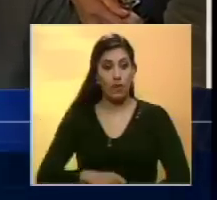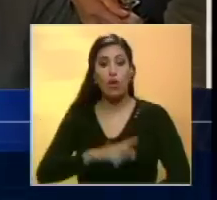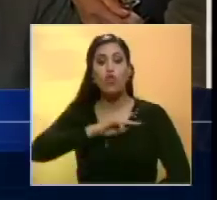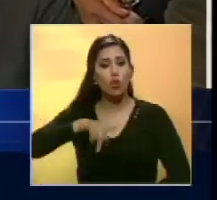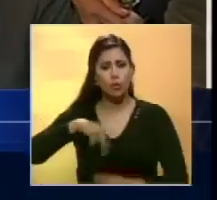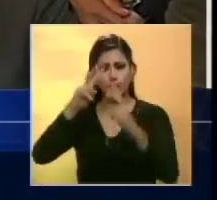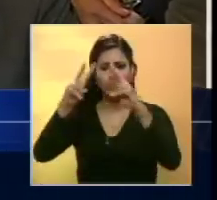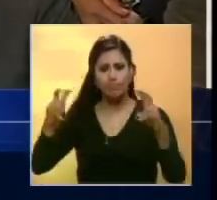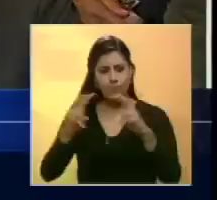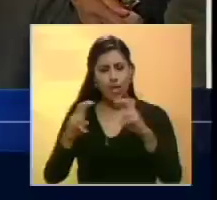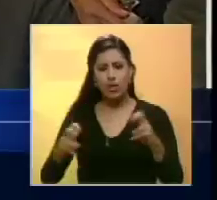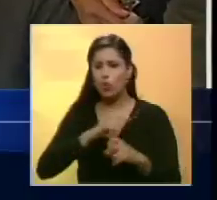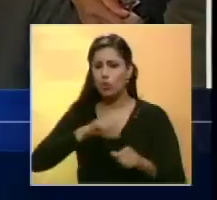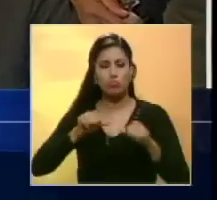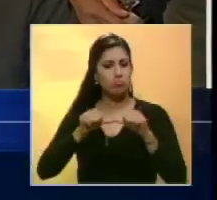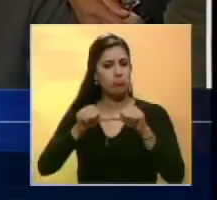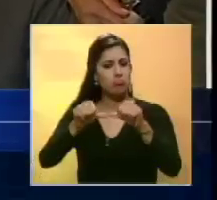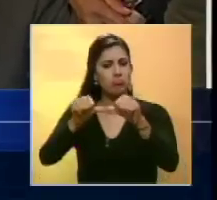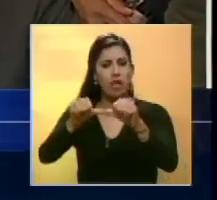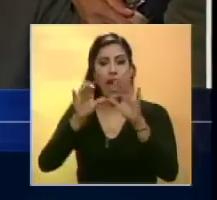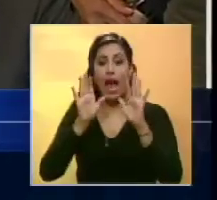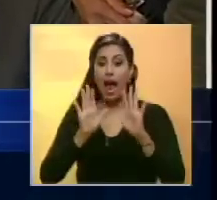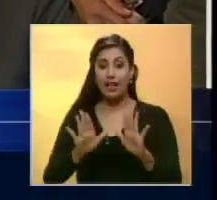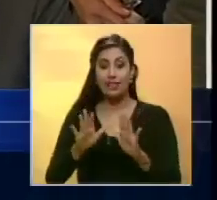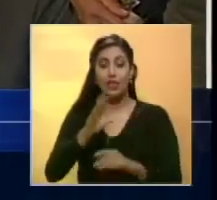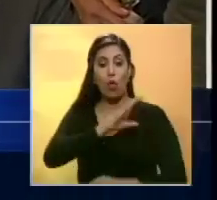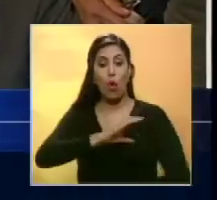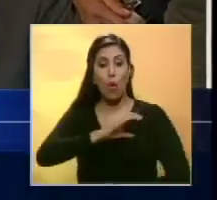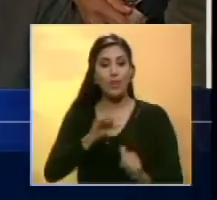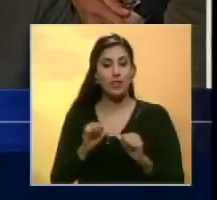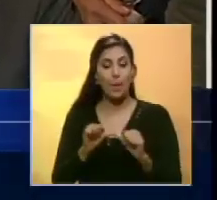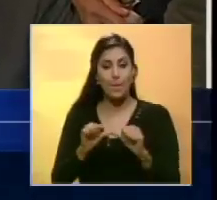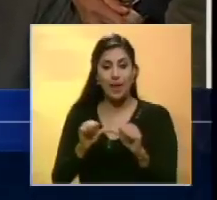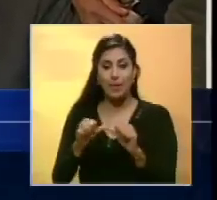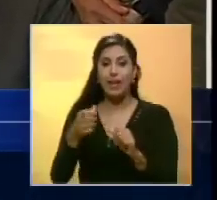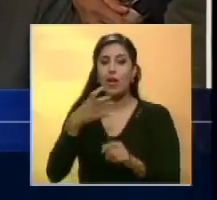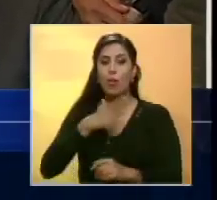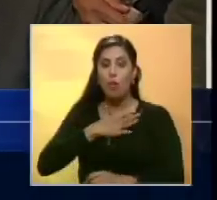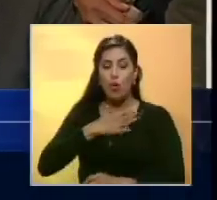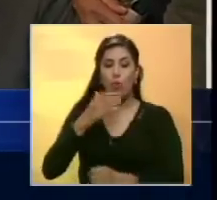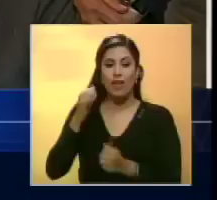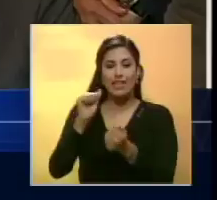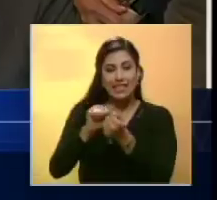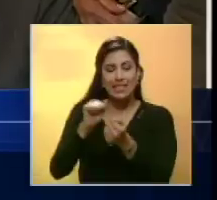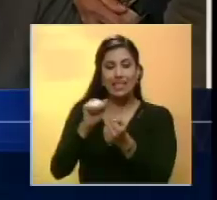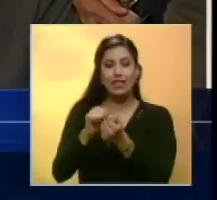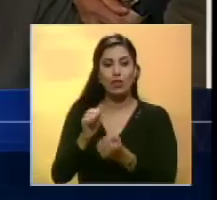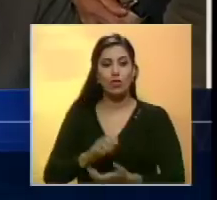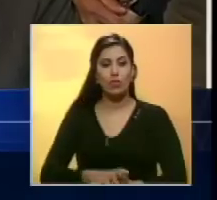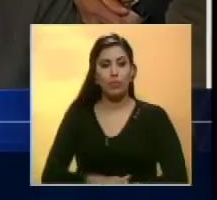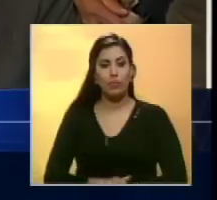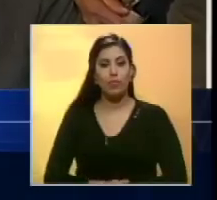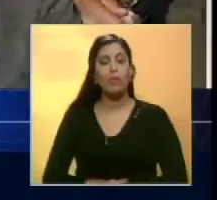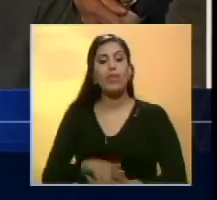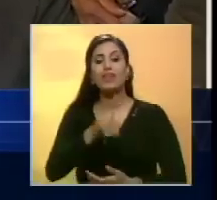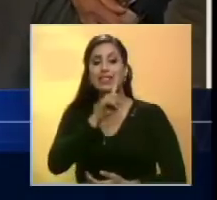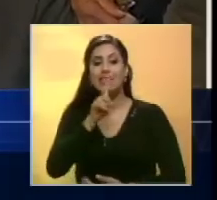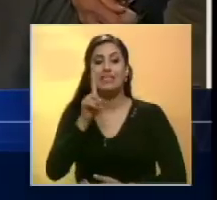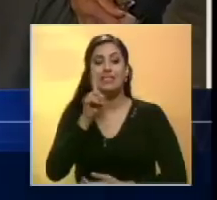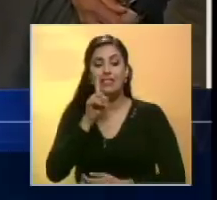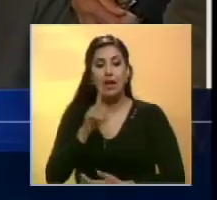Vamos a investigar o a seguir investigando lo que ya se hace en la Comisión Permanente de Energía y Minas, las